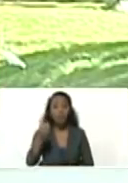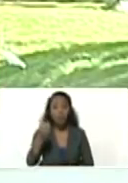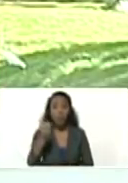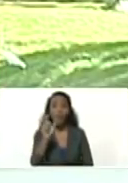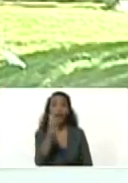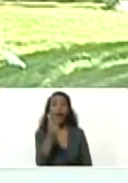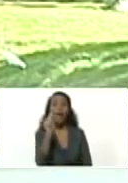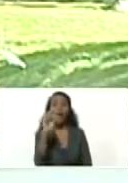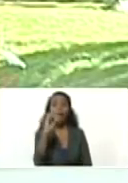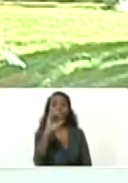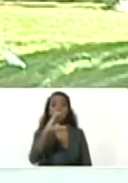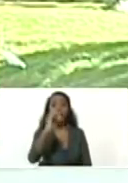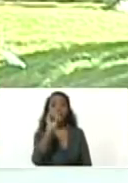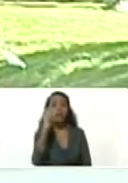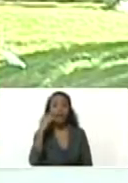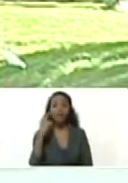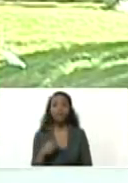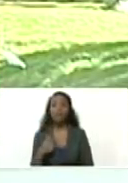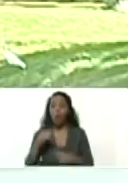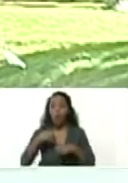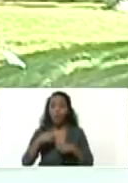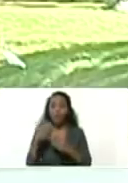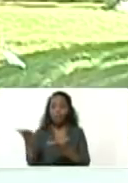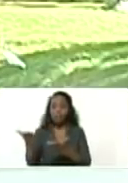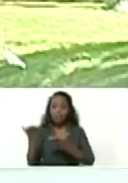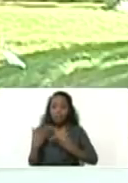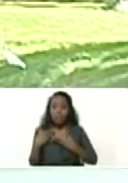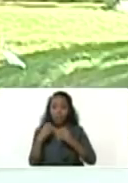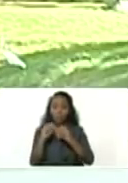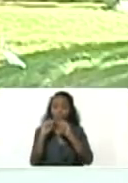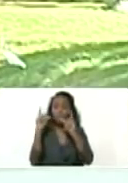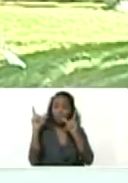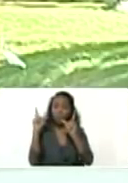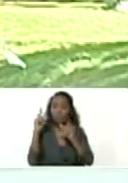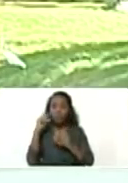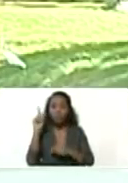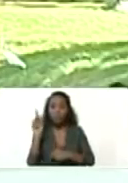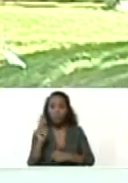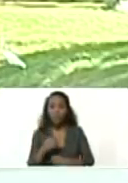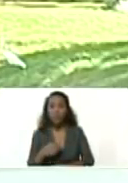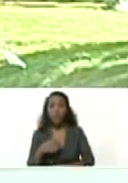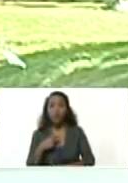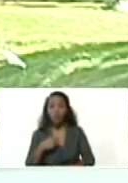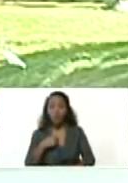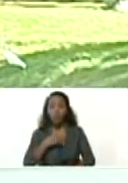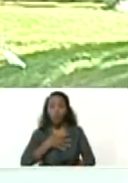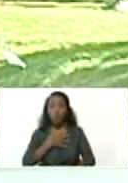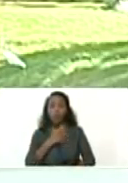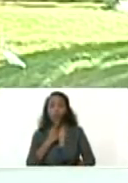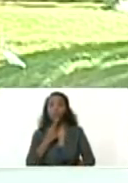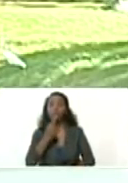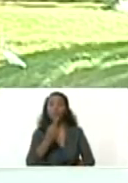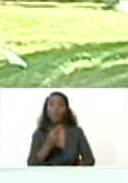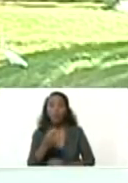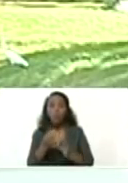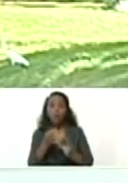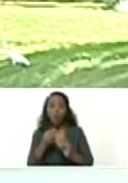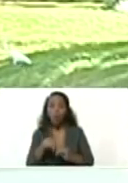regalo extraordinario. Por favor, si pudiera anunciarlo.